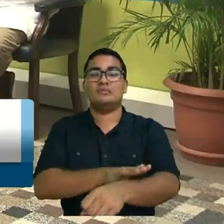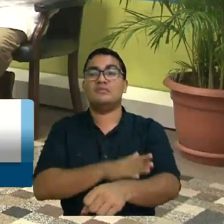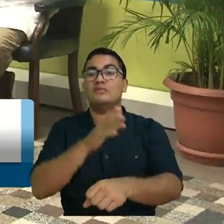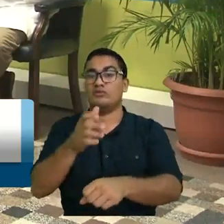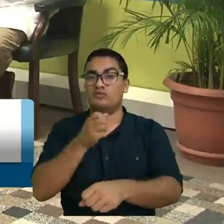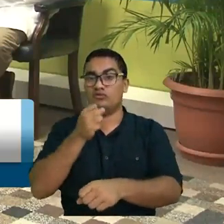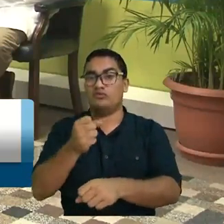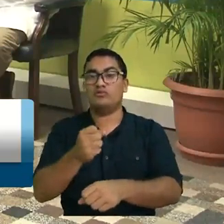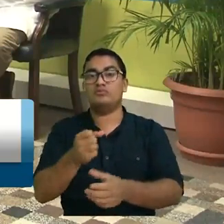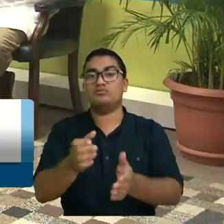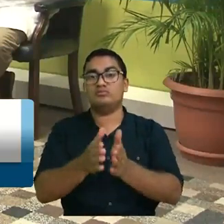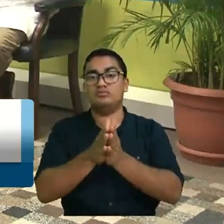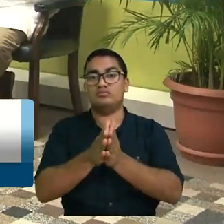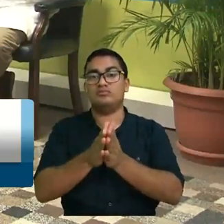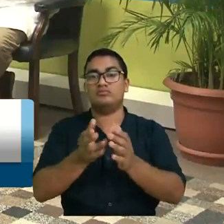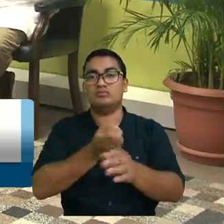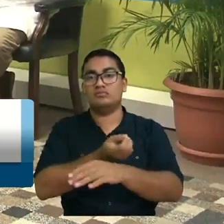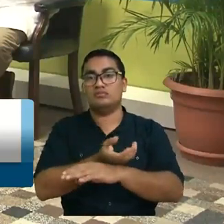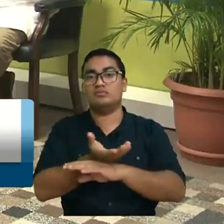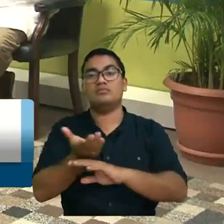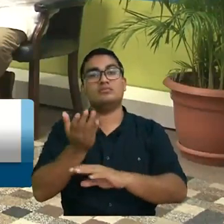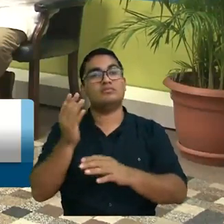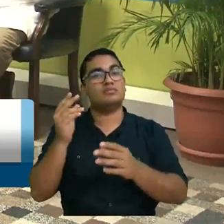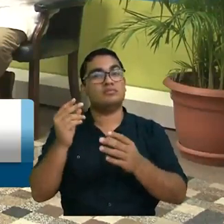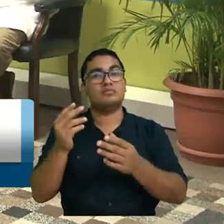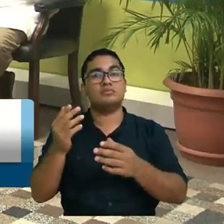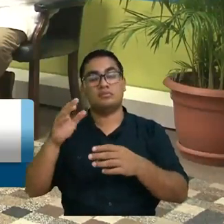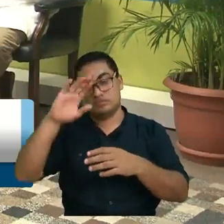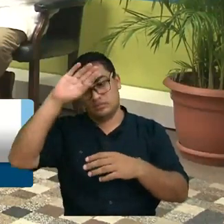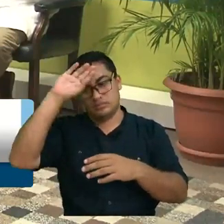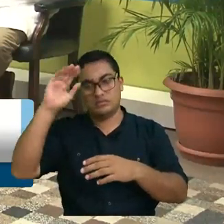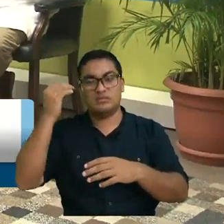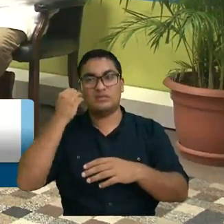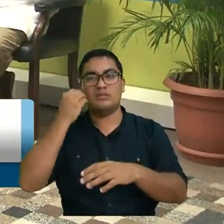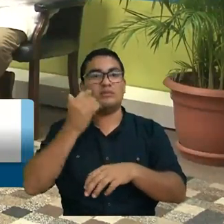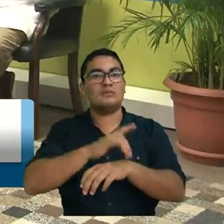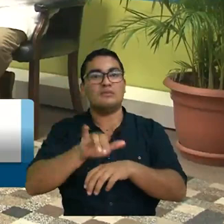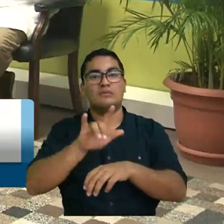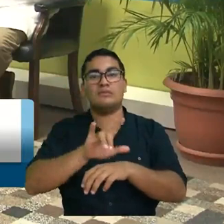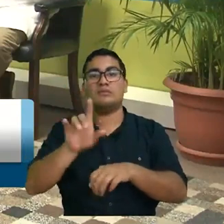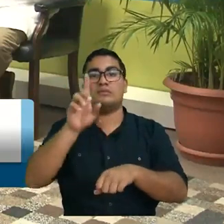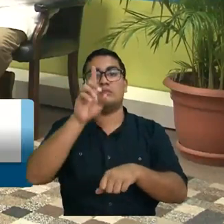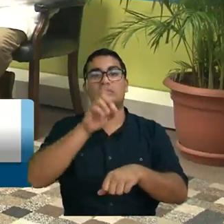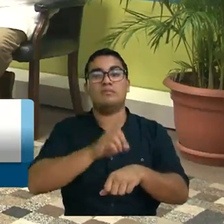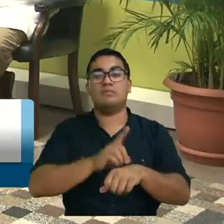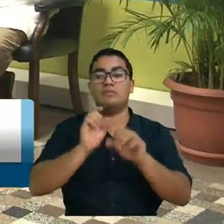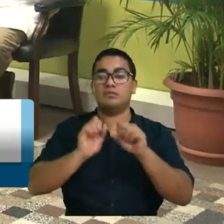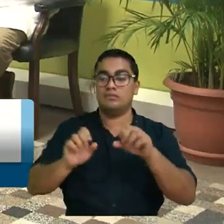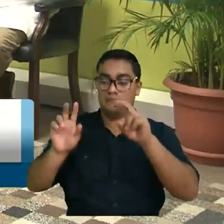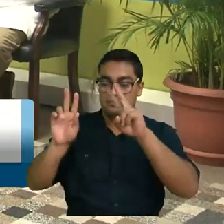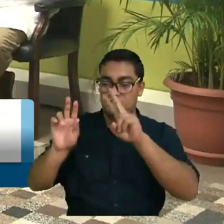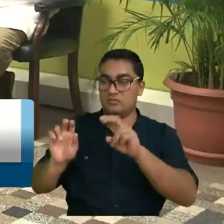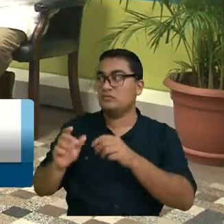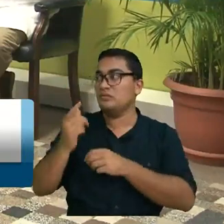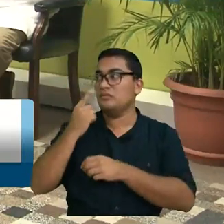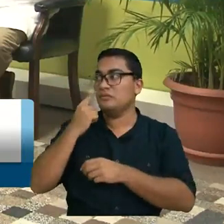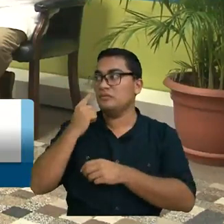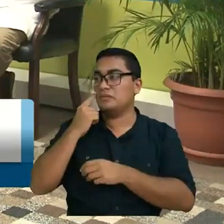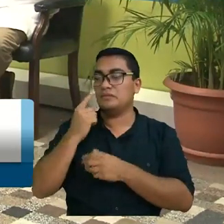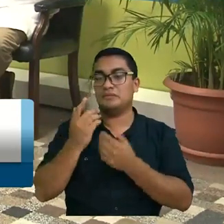eso que recomendamos a la población acudir inmediatamente en las primeras 24 horas para que el médico pueda examinar y ver si realmente